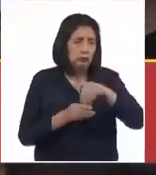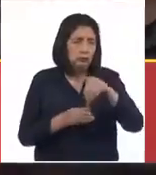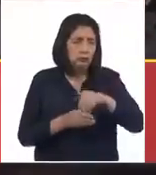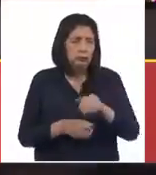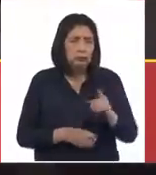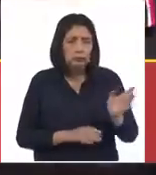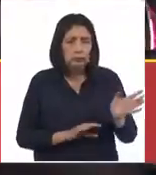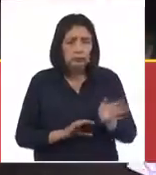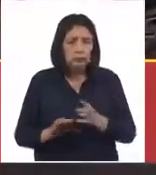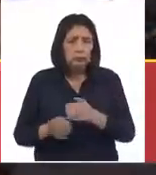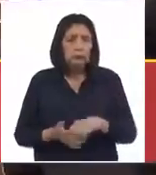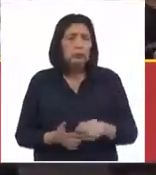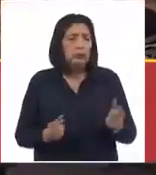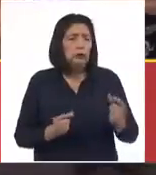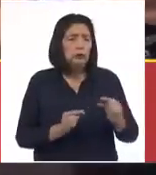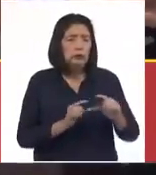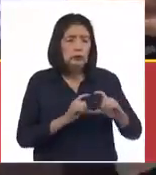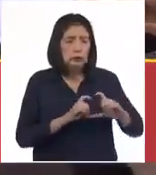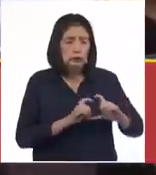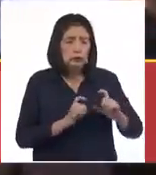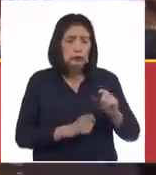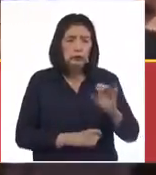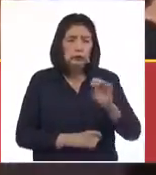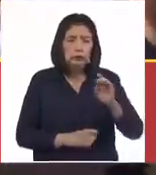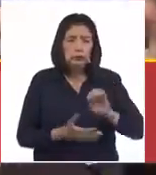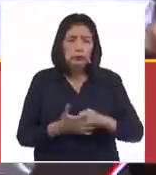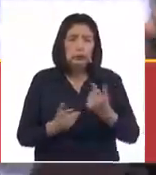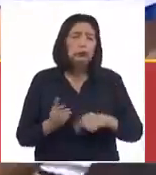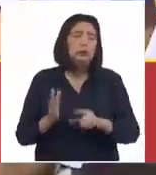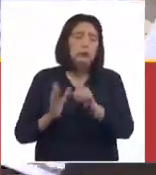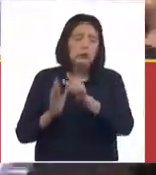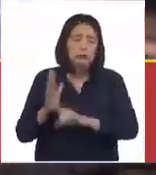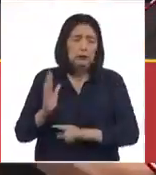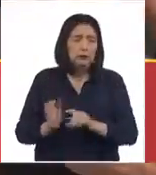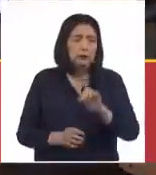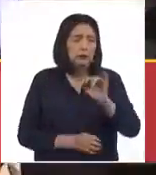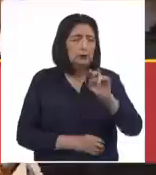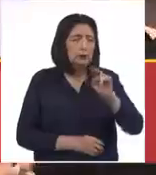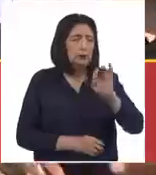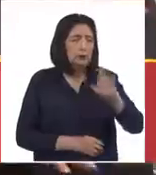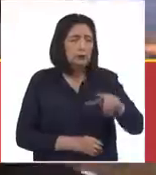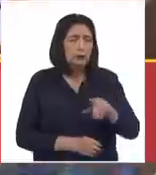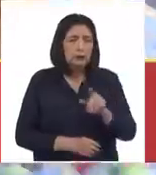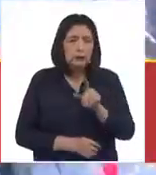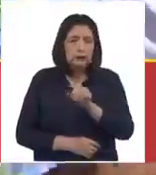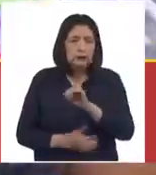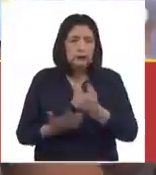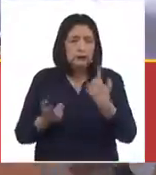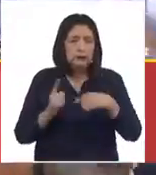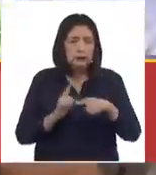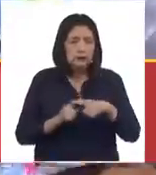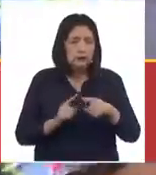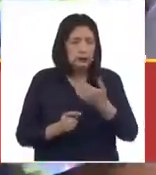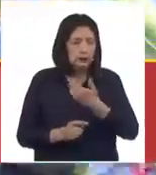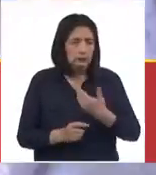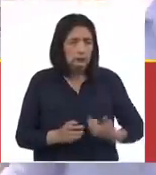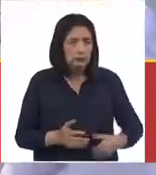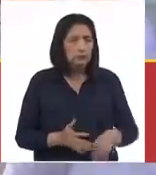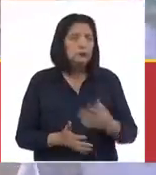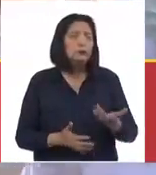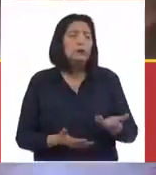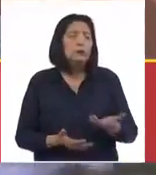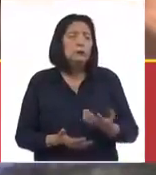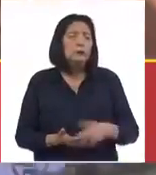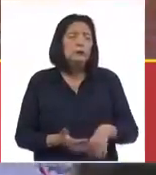mientras que en somos perú quedó confirmada la fórmula presidencial de daniel salaverry y el ex presidente de la república martín